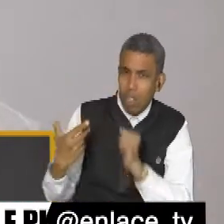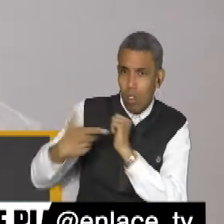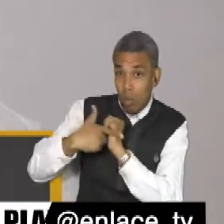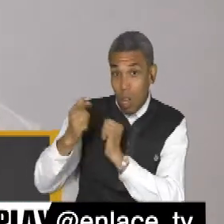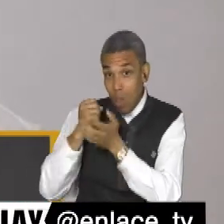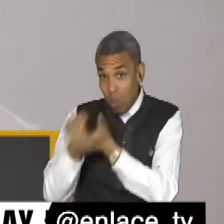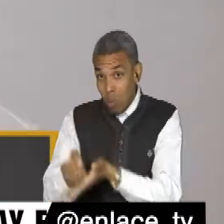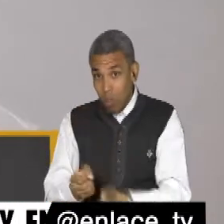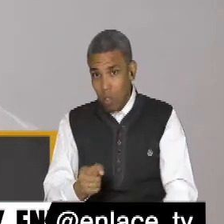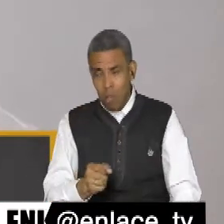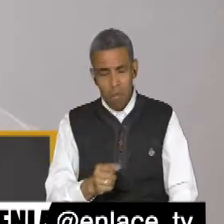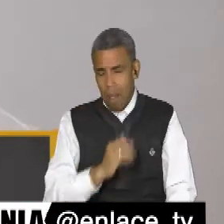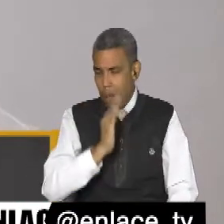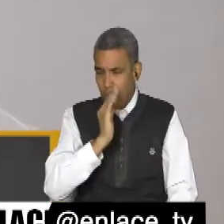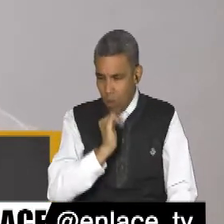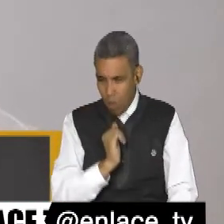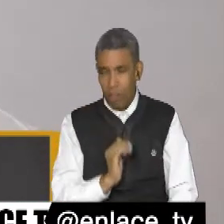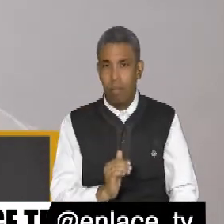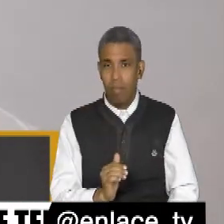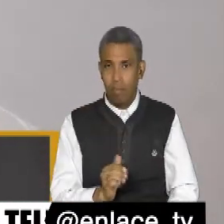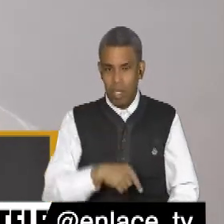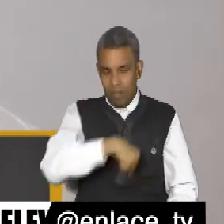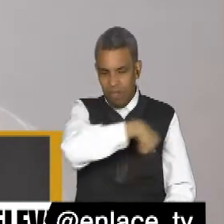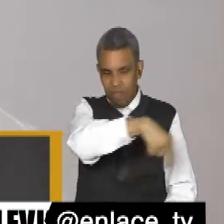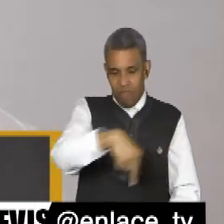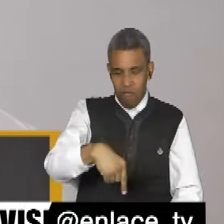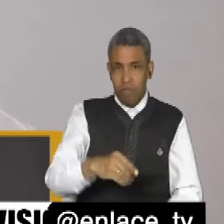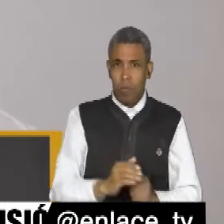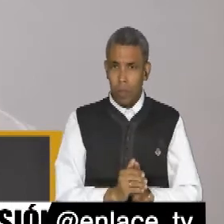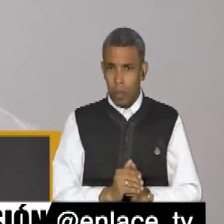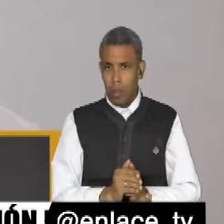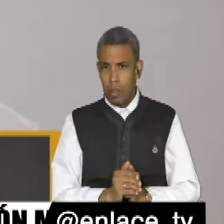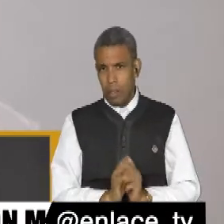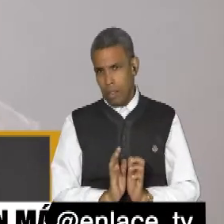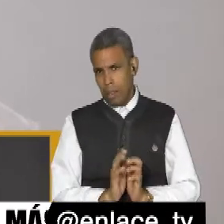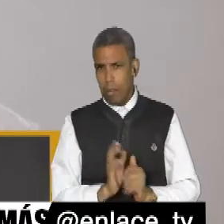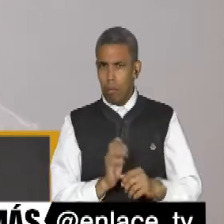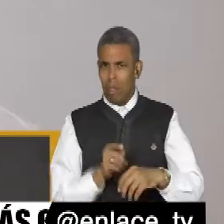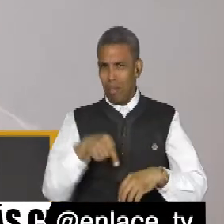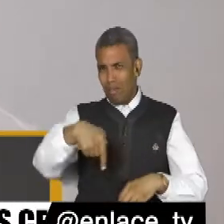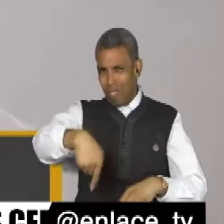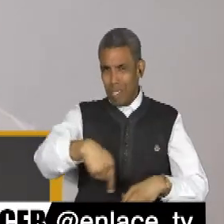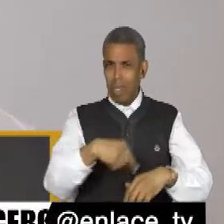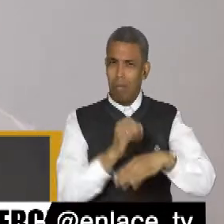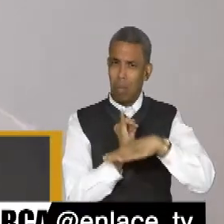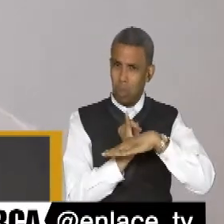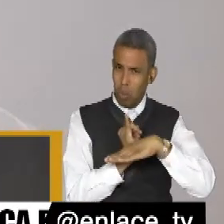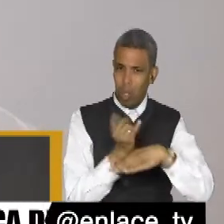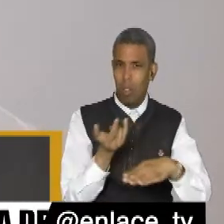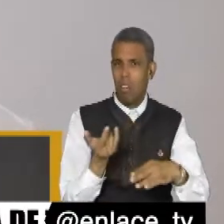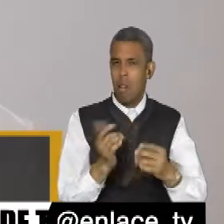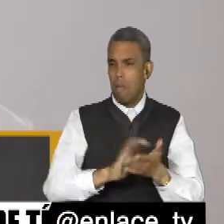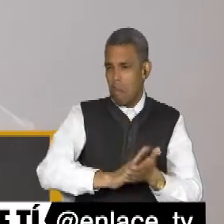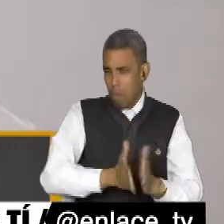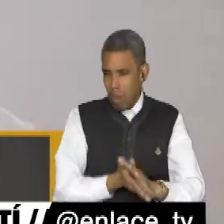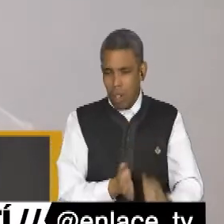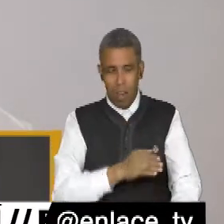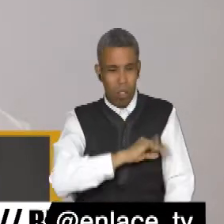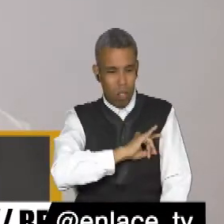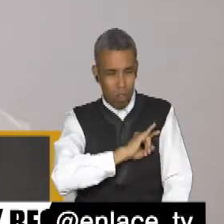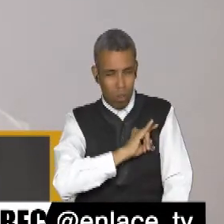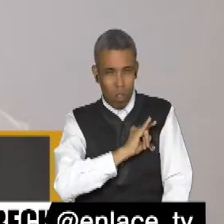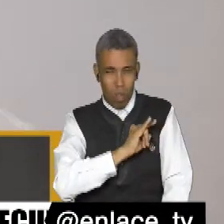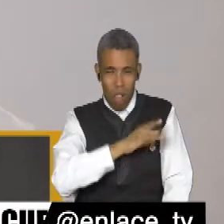Credos conversando, dialogando con la institucionalidad, con Paz y Convivencia, con la alcaldía, a ver cómo